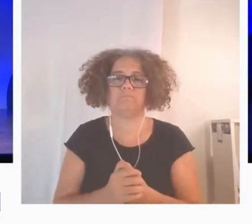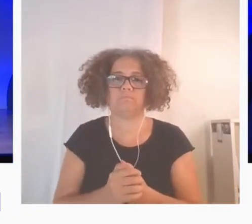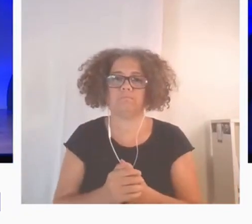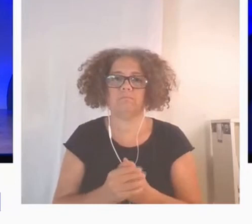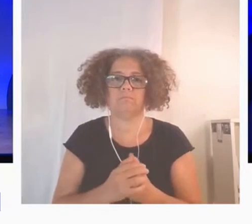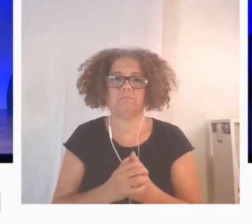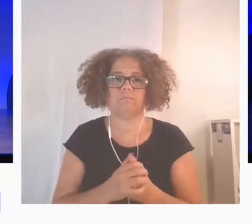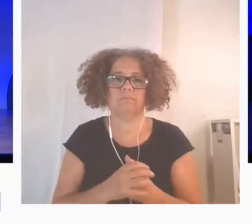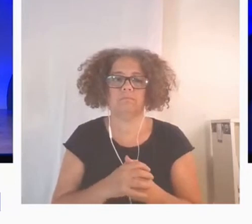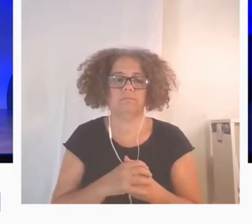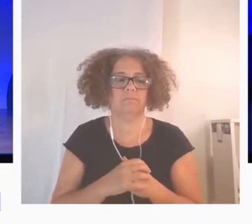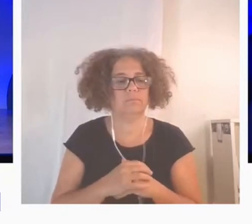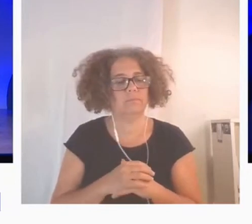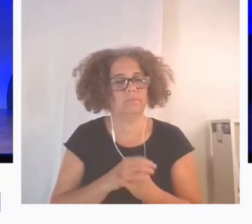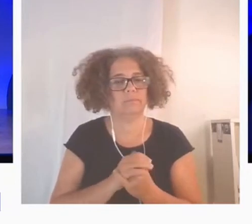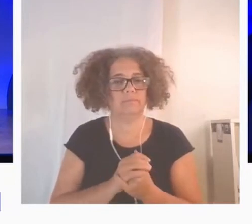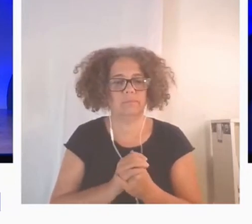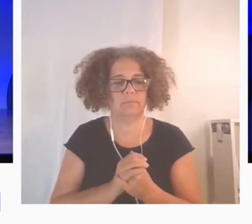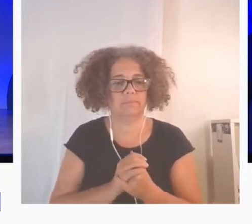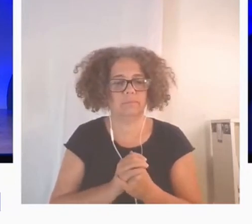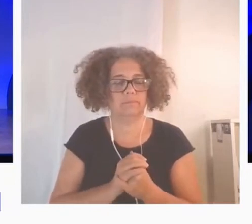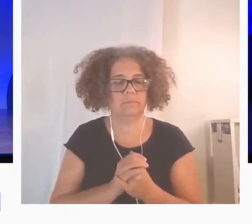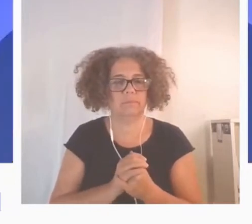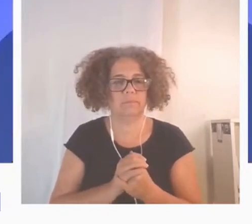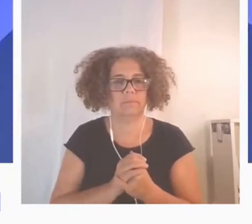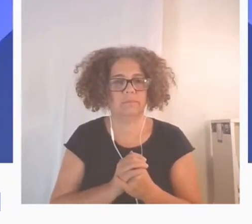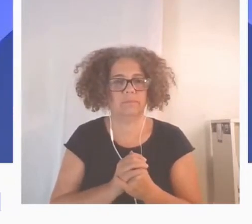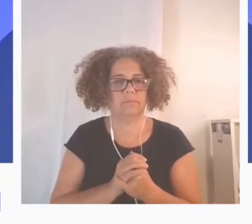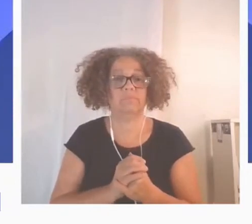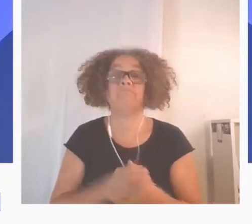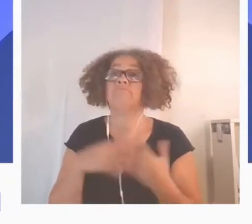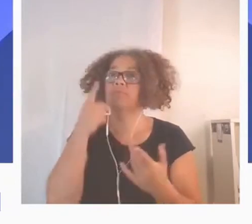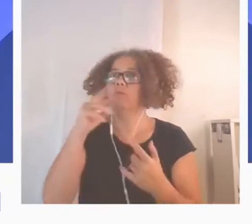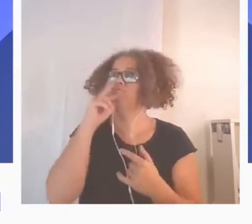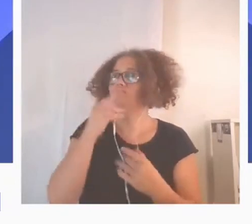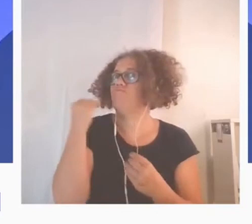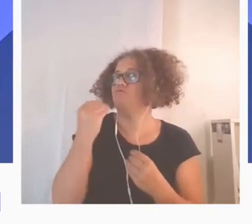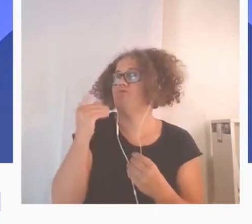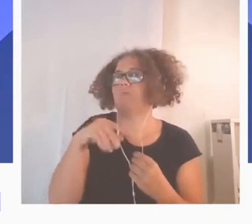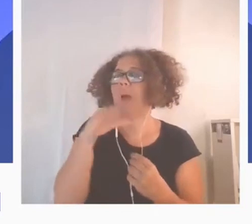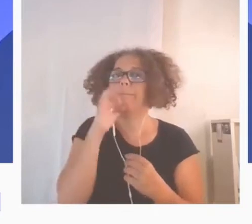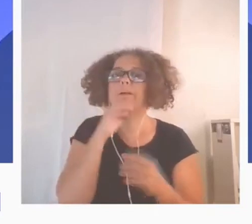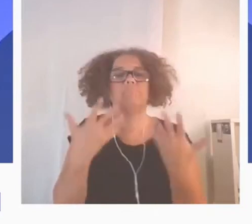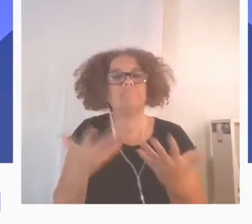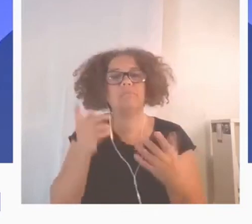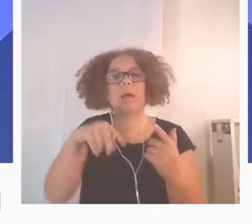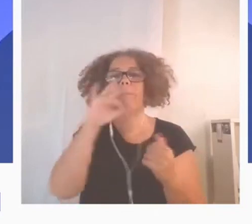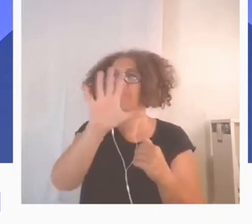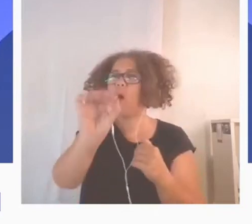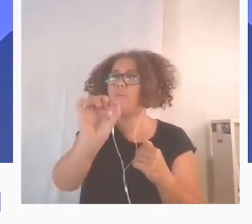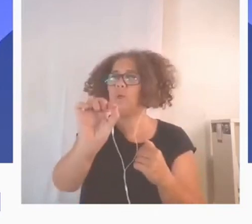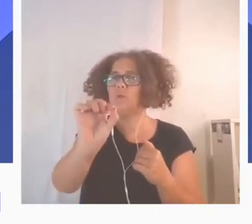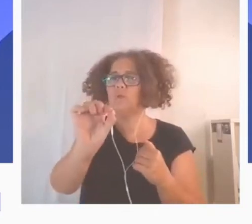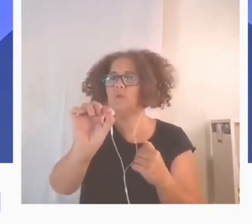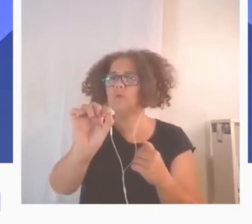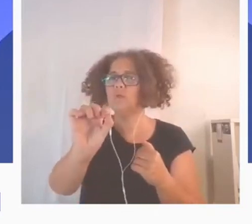Una experiencia extraordinaria, ¿no? La de todo este proceso vivido que nos has contado, pero bueno, yo creo que nos quedan 5 minutos, me confirmáis que nos quedan